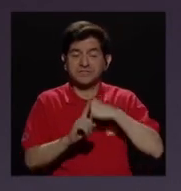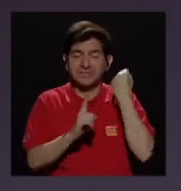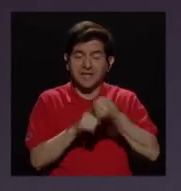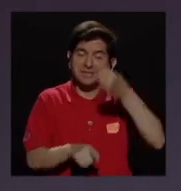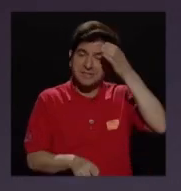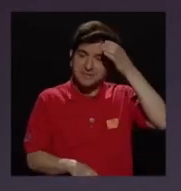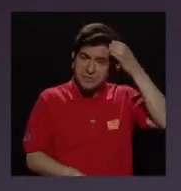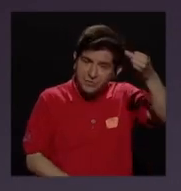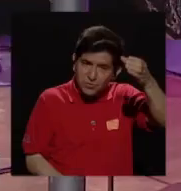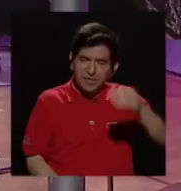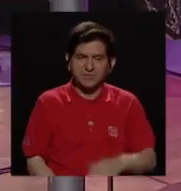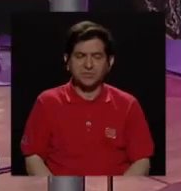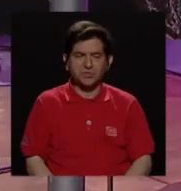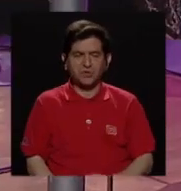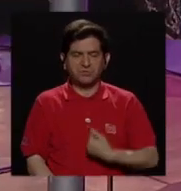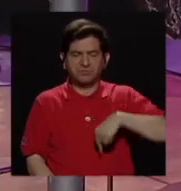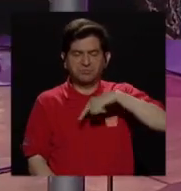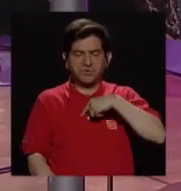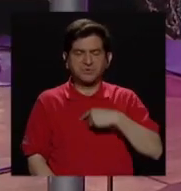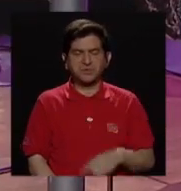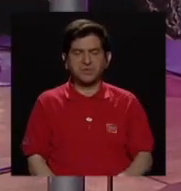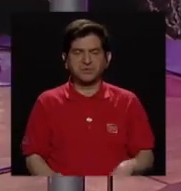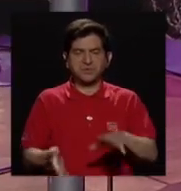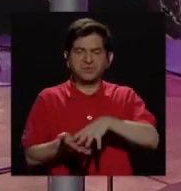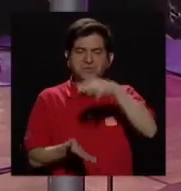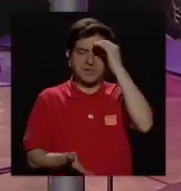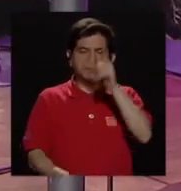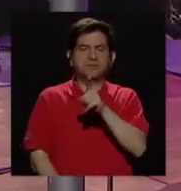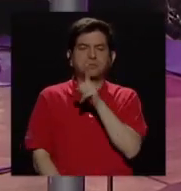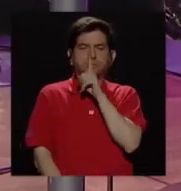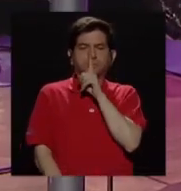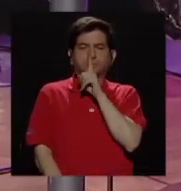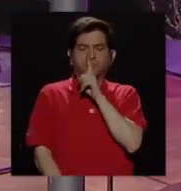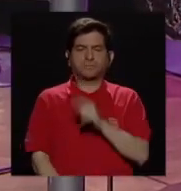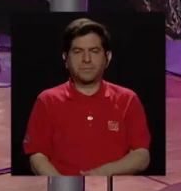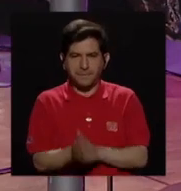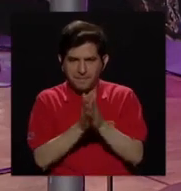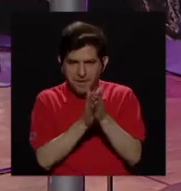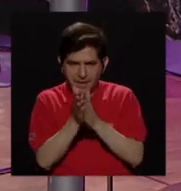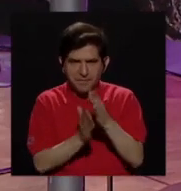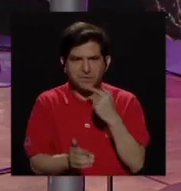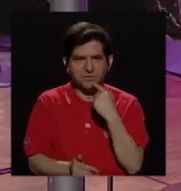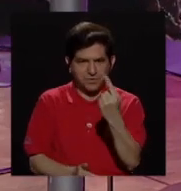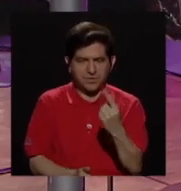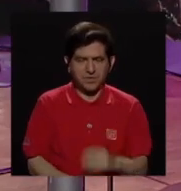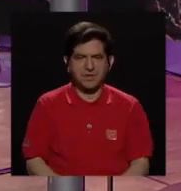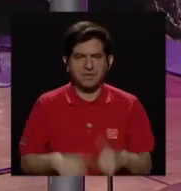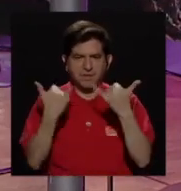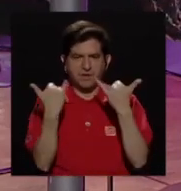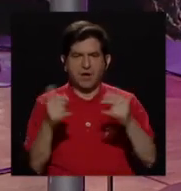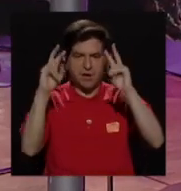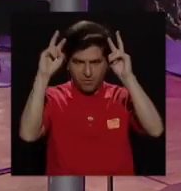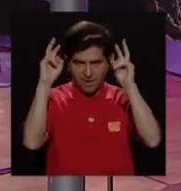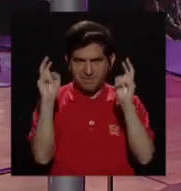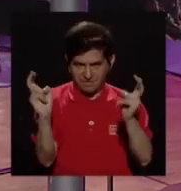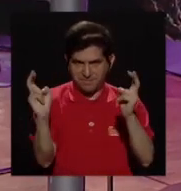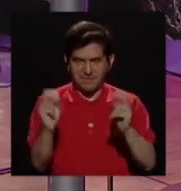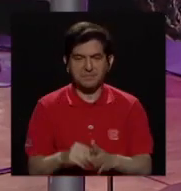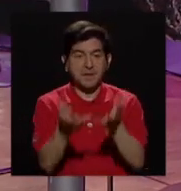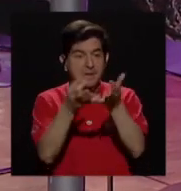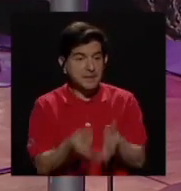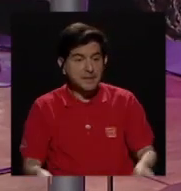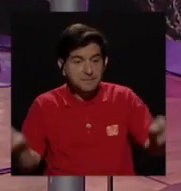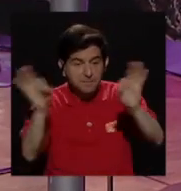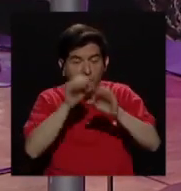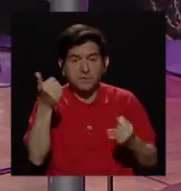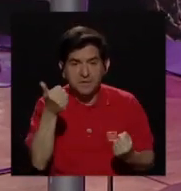ya, lo aprendimos a callar. Okay. Tal vez ya para aprovechar eso que dijiste, podemos entrar en la temática sobre la importancia